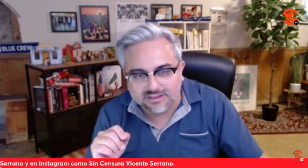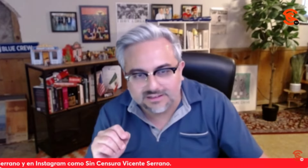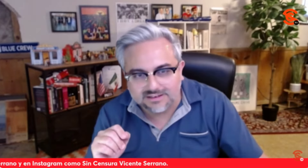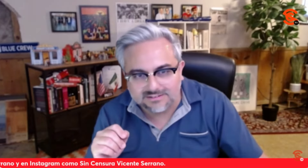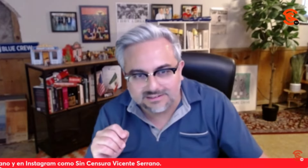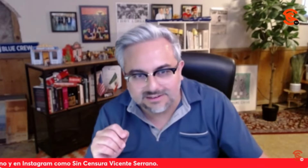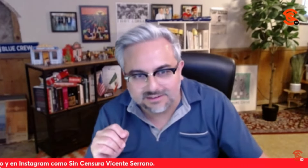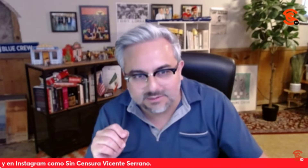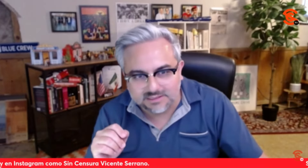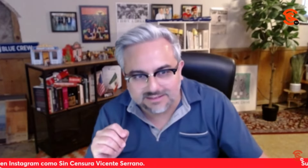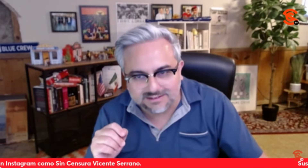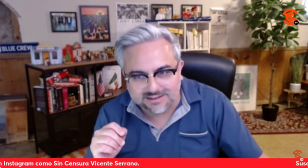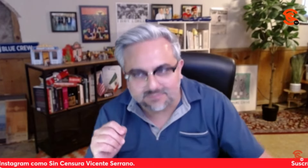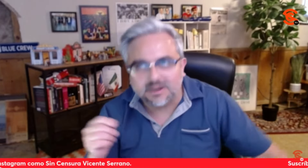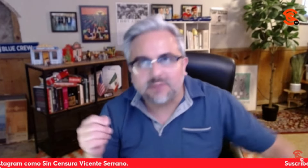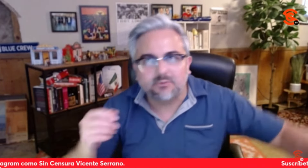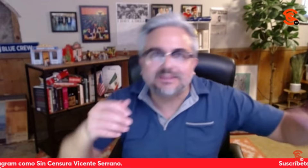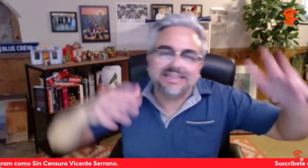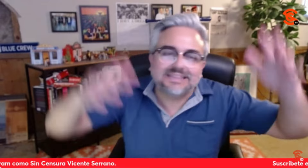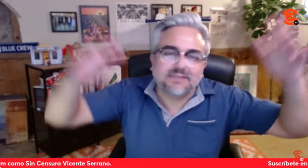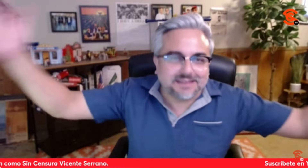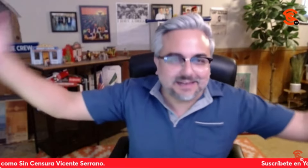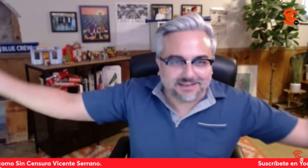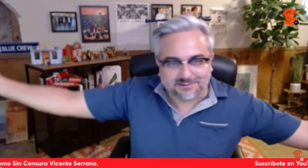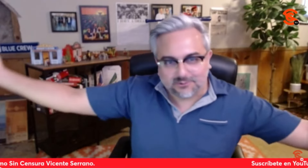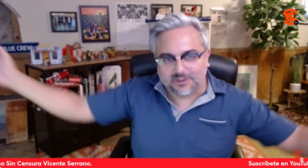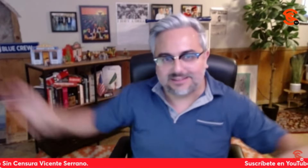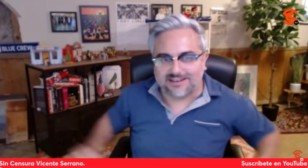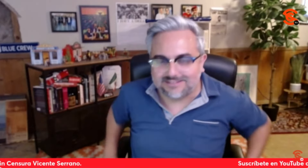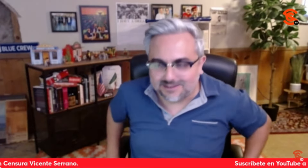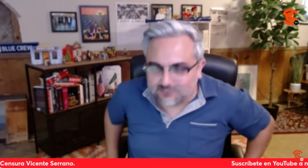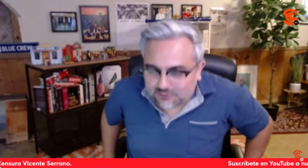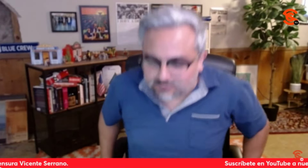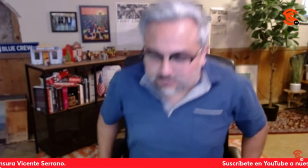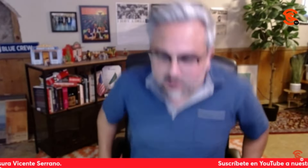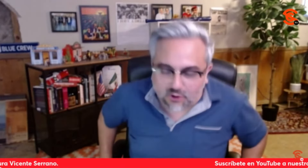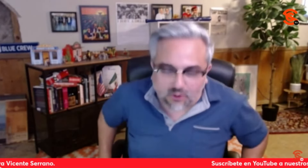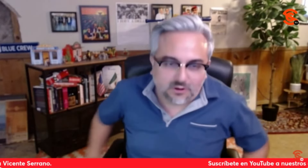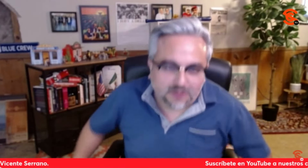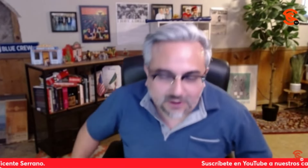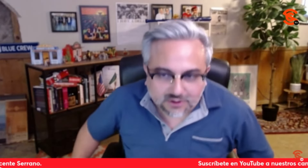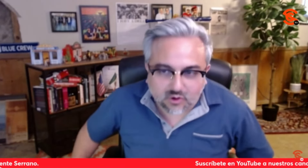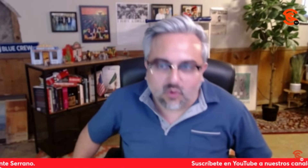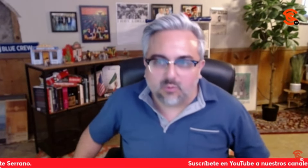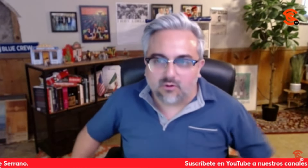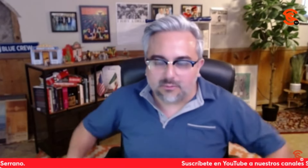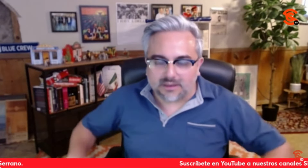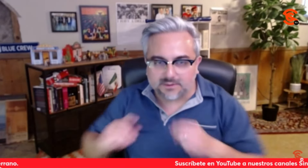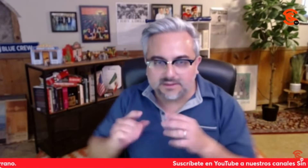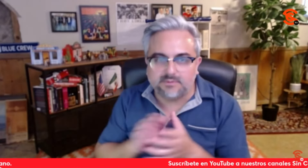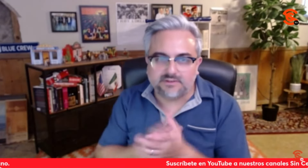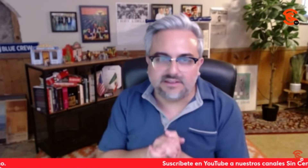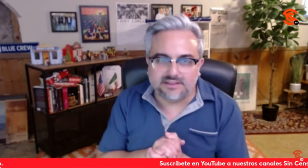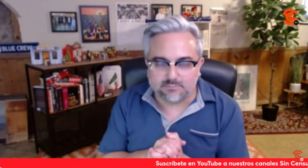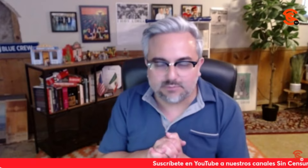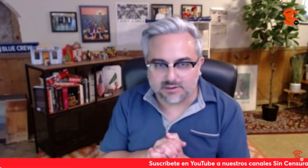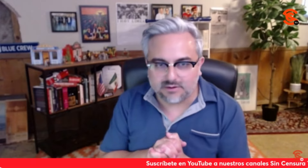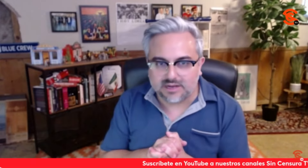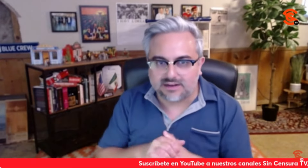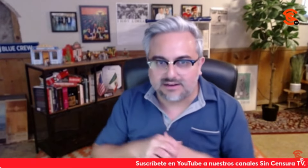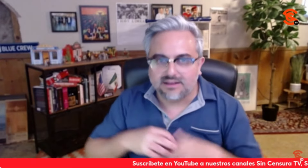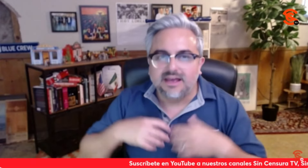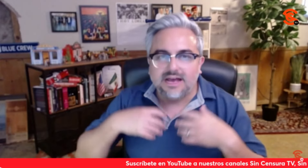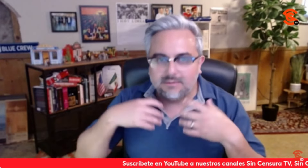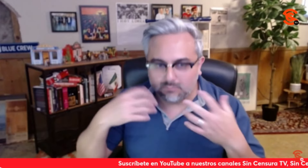interesante sección del quién es quién de las mentiras de la semana, por tanta mentira que se dio durante las elecciones, pero no hubo. Más bien el presidente en